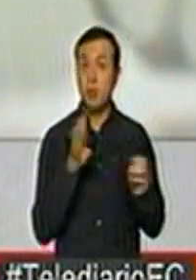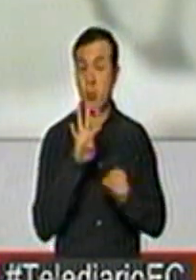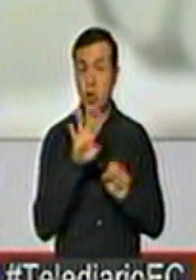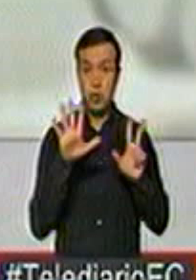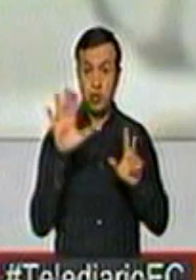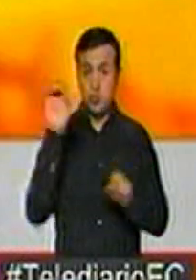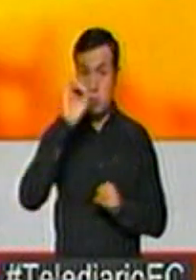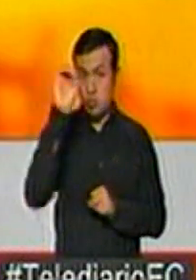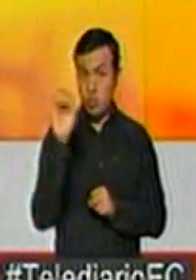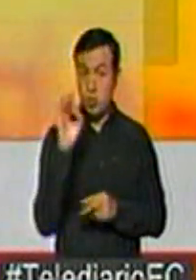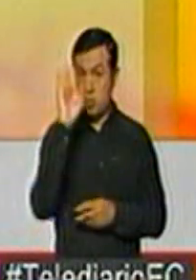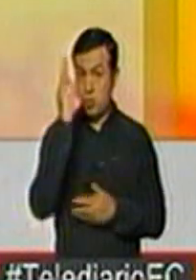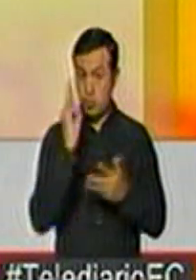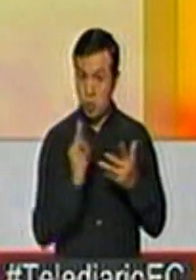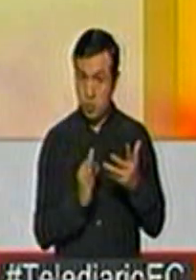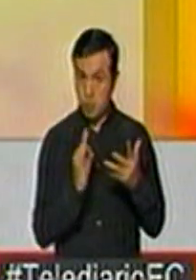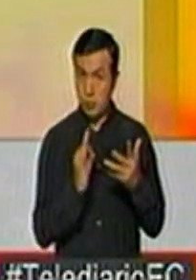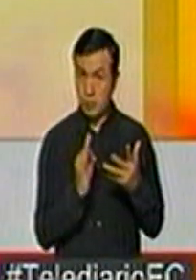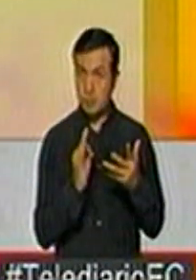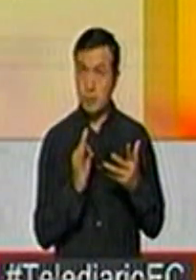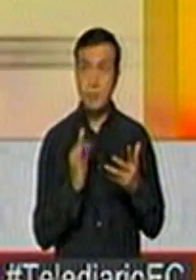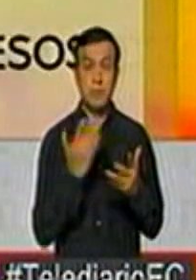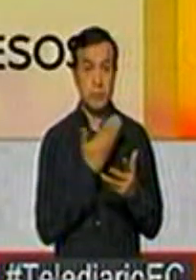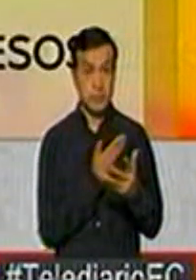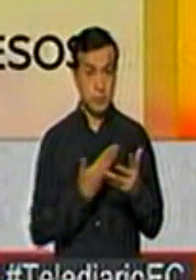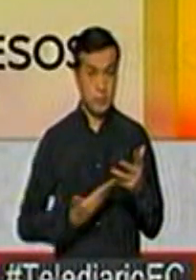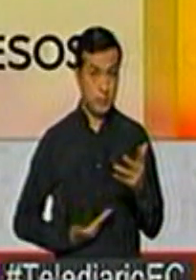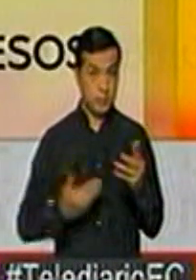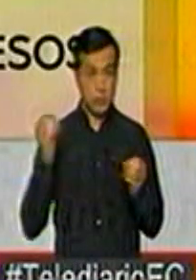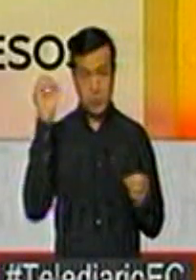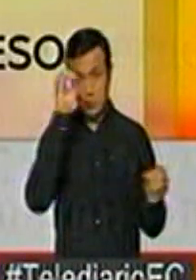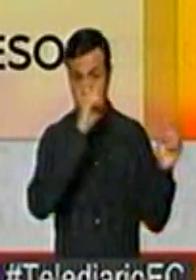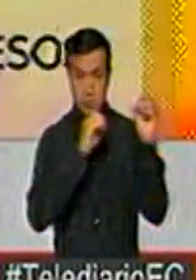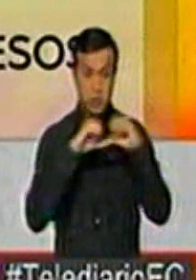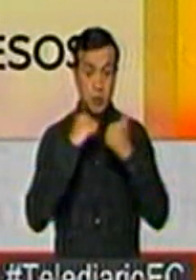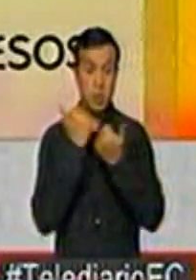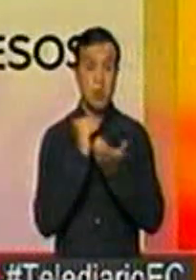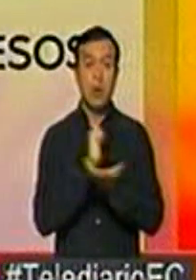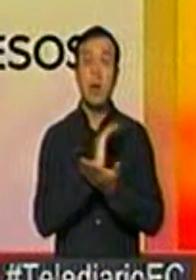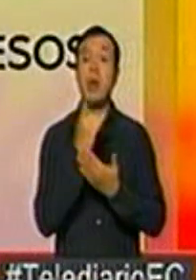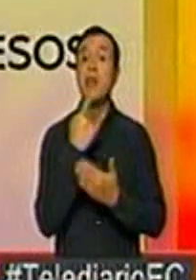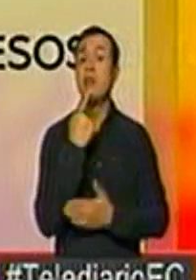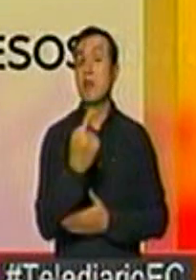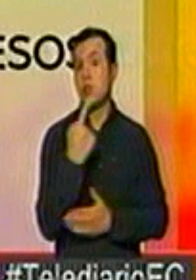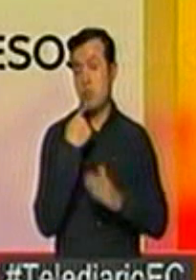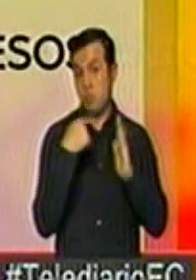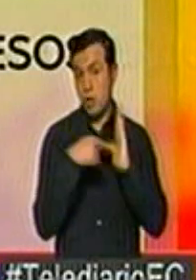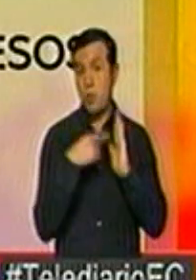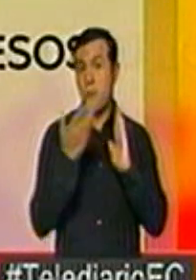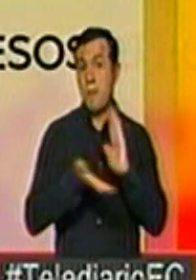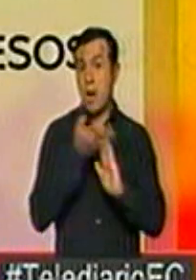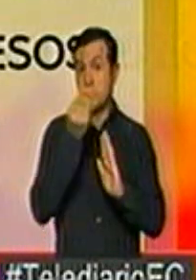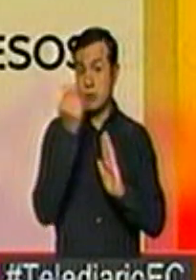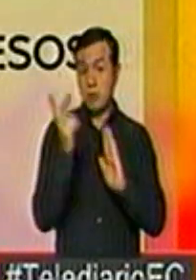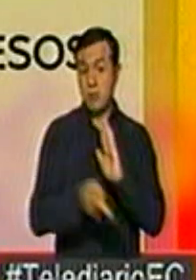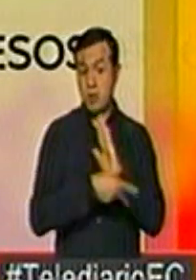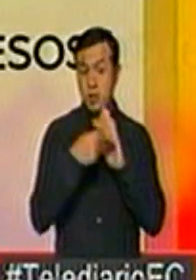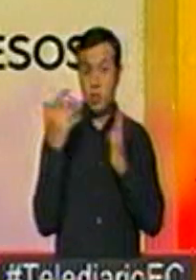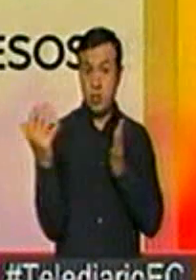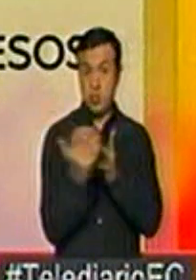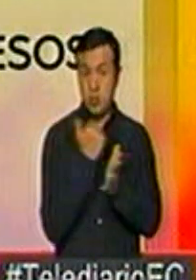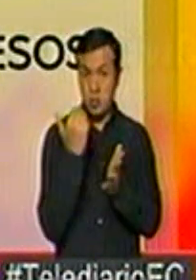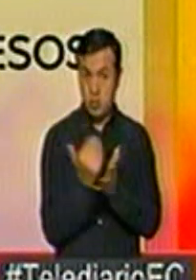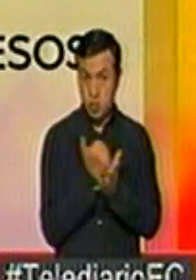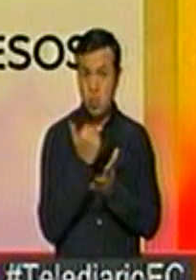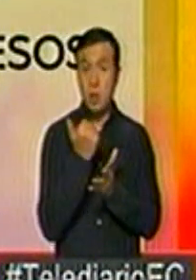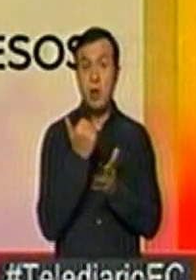del presupuesto. En las respuestas que realizó el Ejecutivo a las observaciones de la Asamblea, se señala que en el caso de obtener mayores ingresos petroleros durante la ejecución,